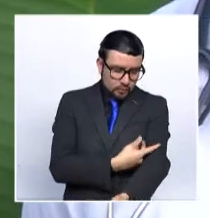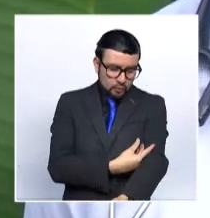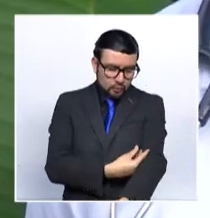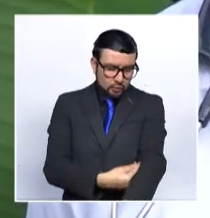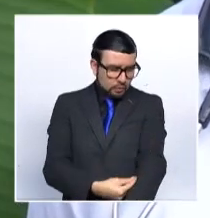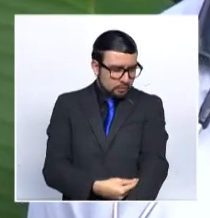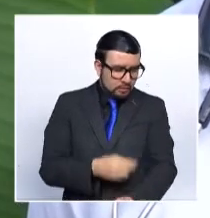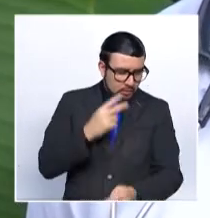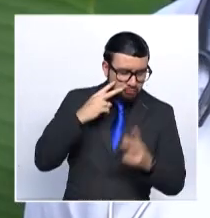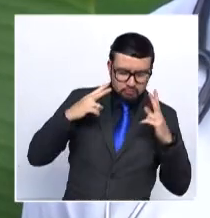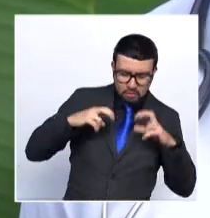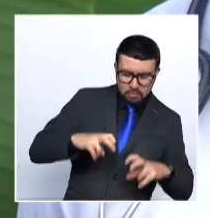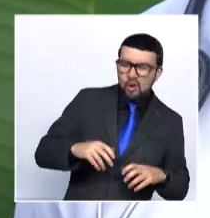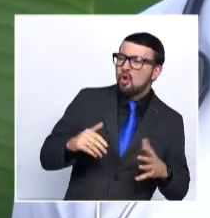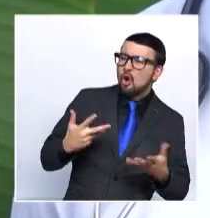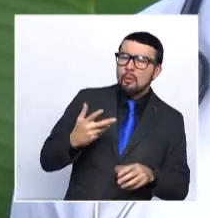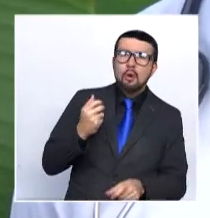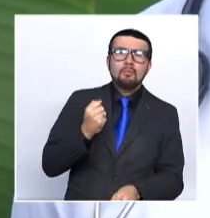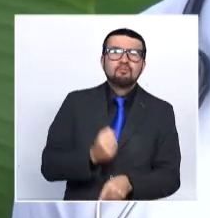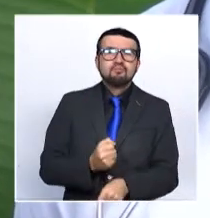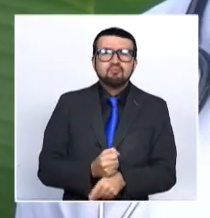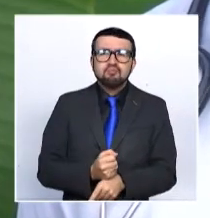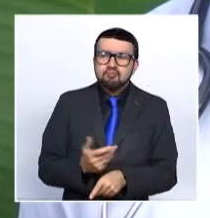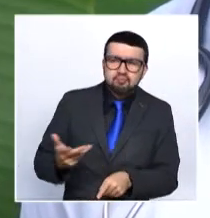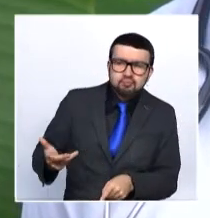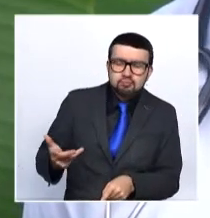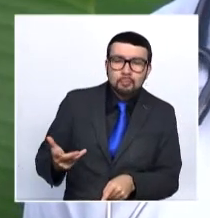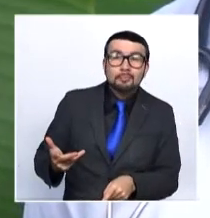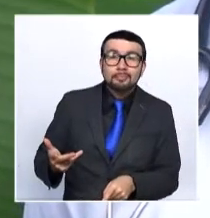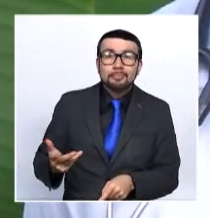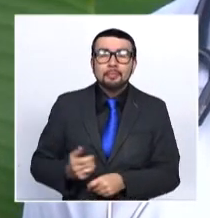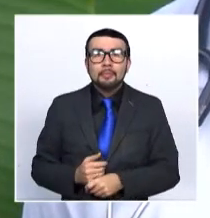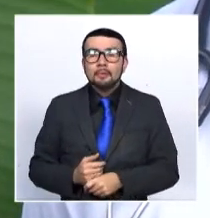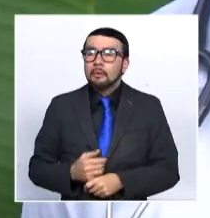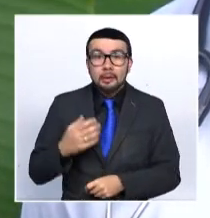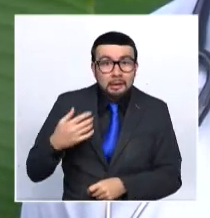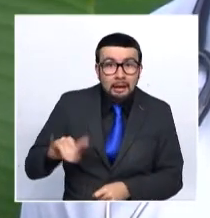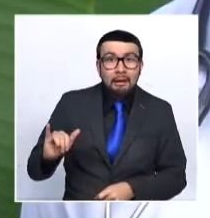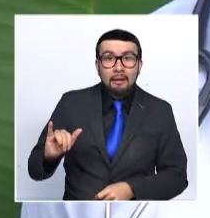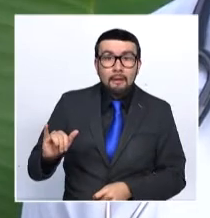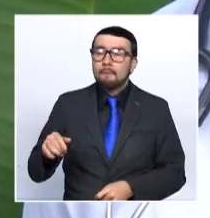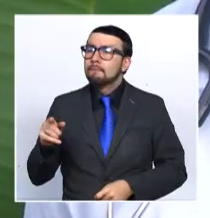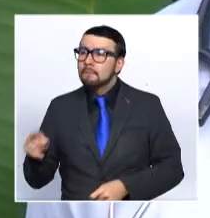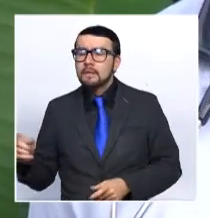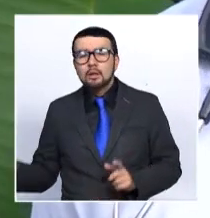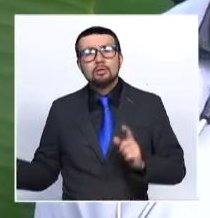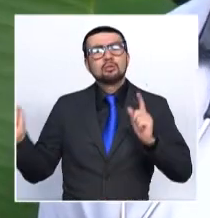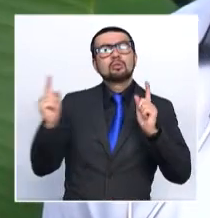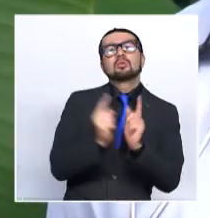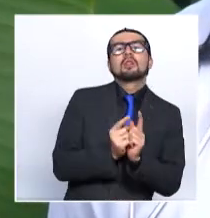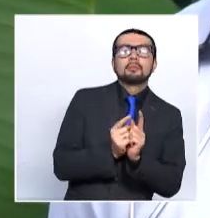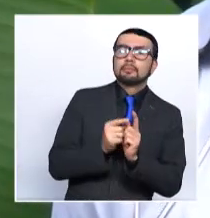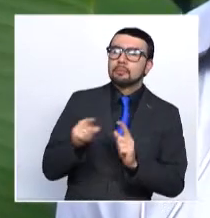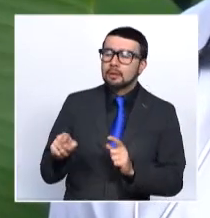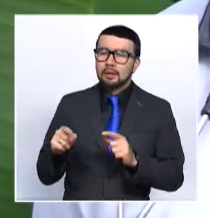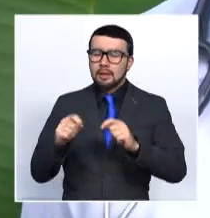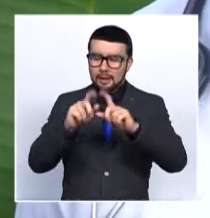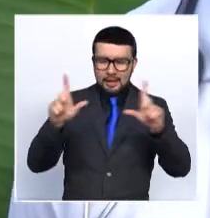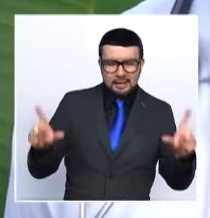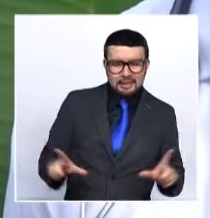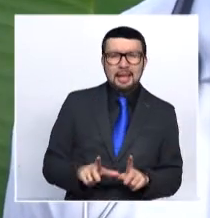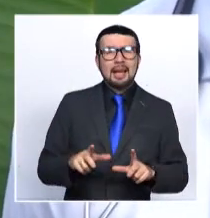¿sí? en sangre. Entonces, ya el paciente pasa a la consulta con los exámenes de laboratorio, con